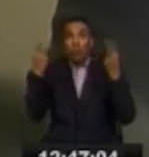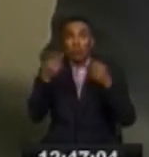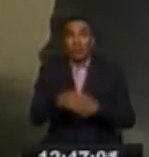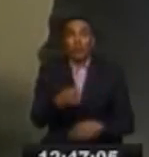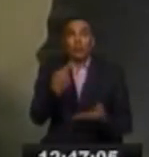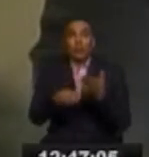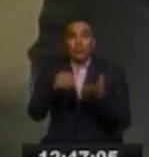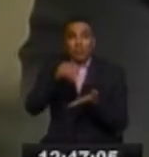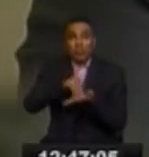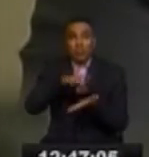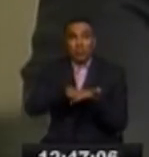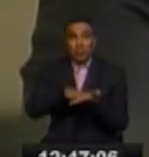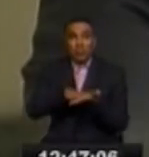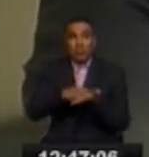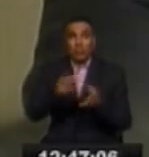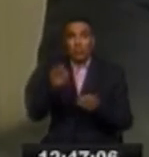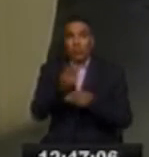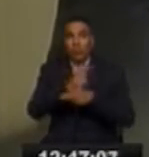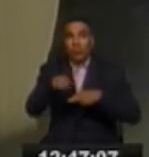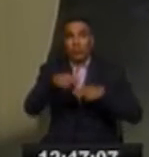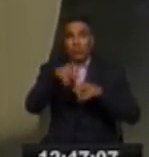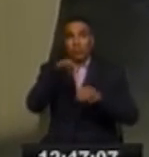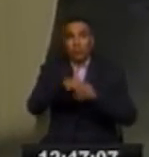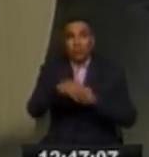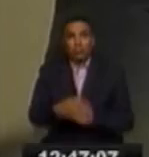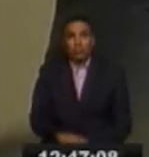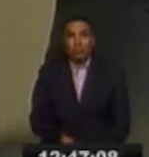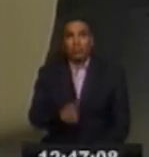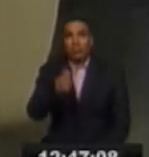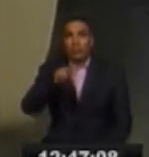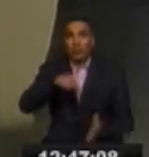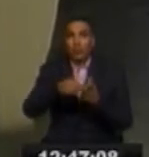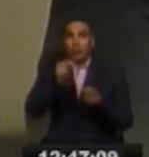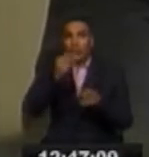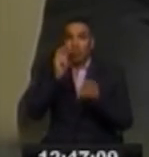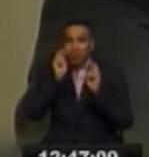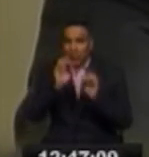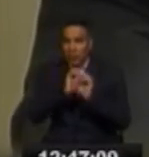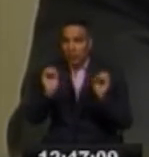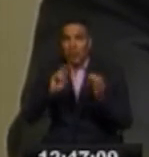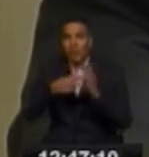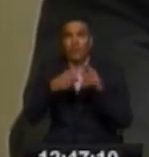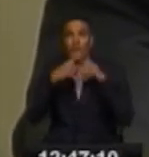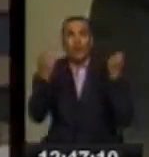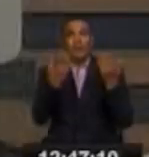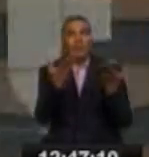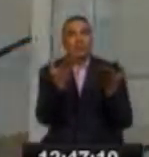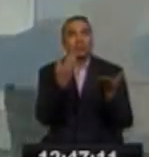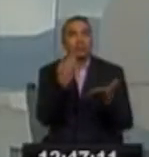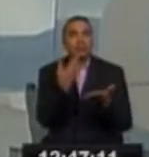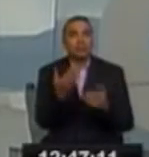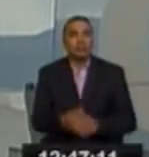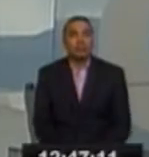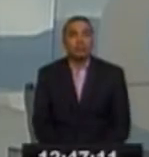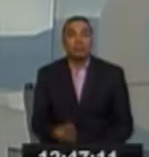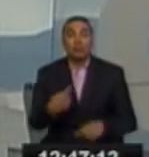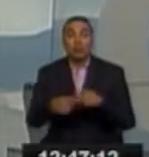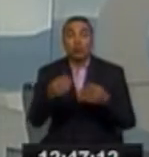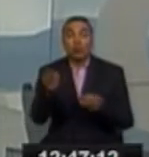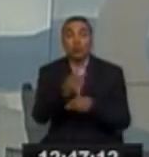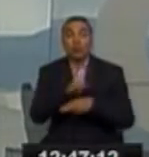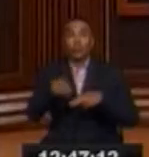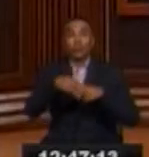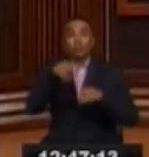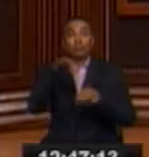se incorpora al Consejo Nacional Electoral, esa omisión sería falsedad de instrumento público. Por otro lado, el Consejo